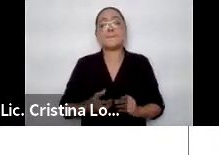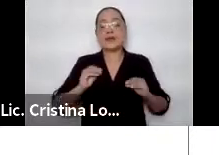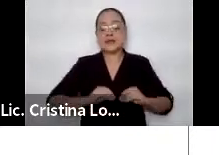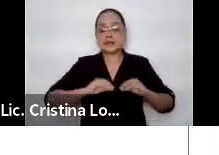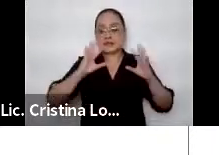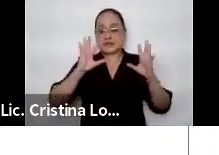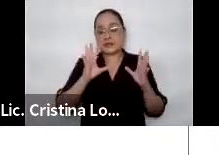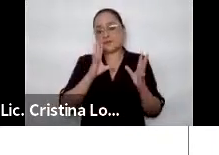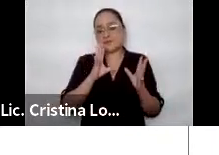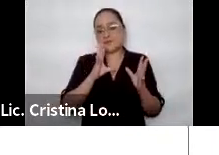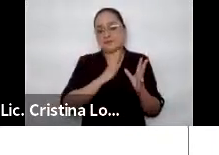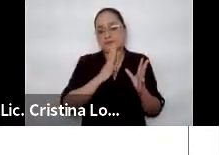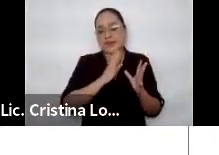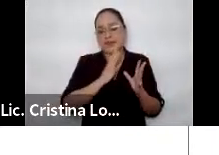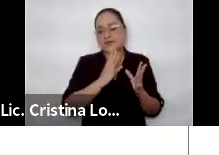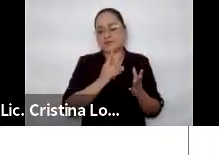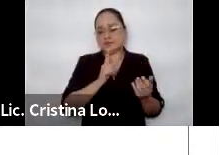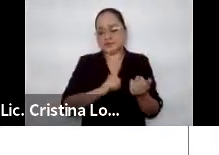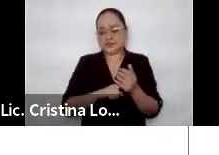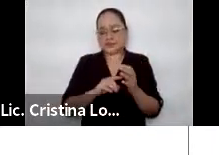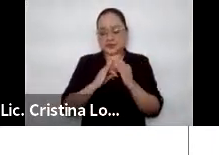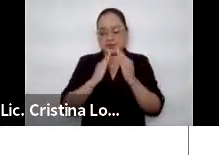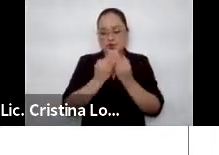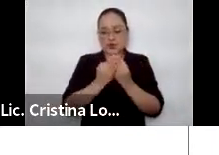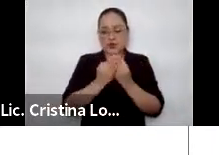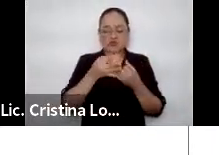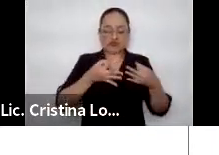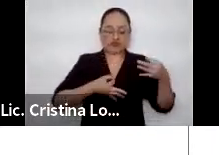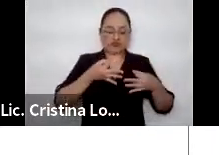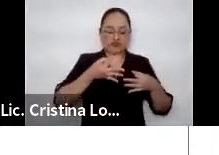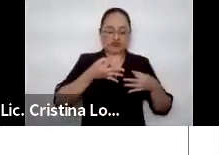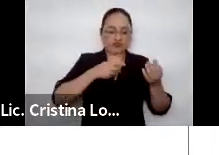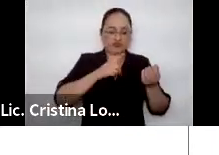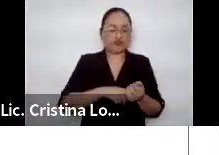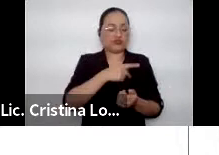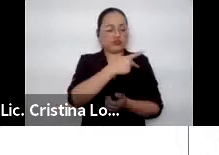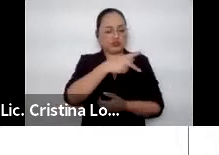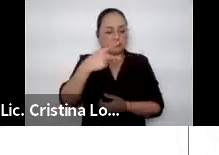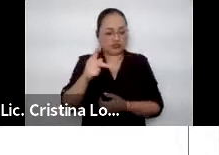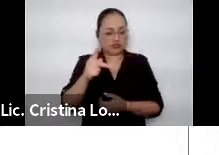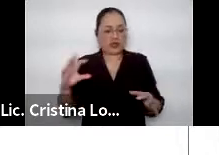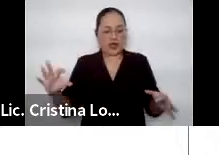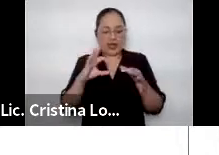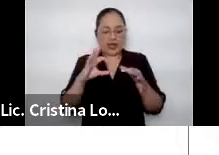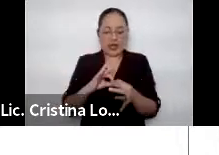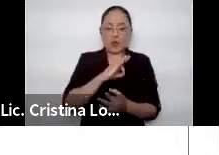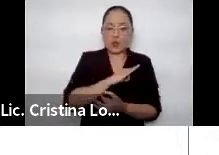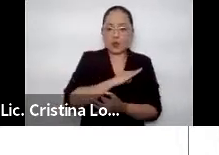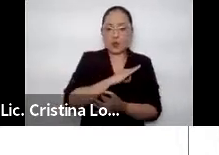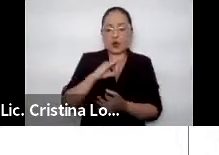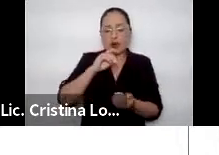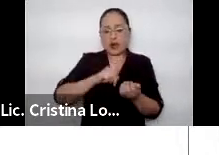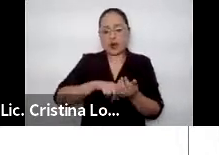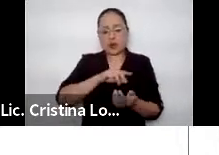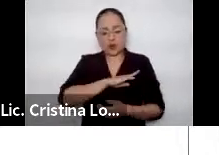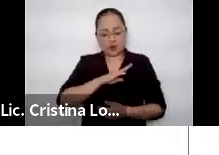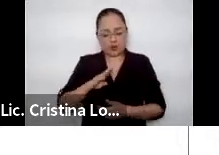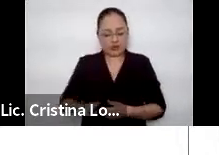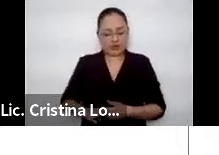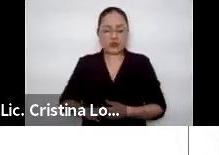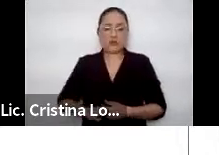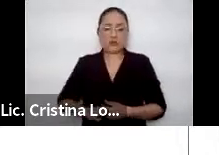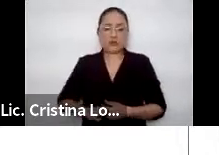a estos órganos jurisdiccionales, ¿sí? Que pueden estar en un municipio